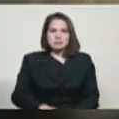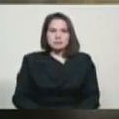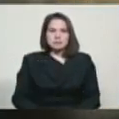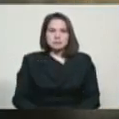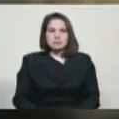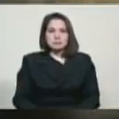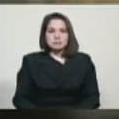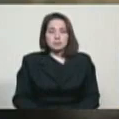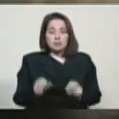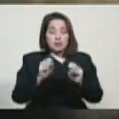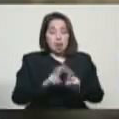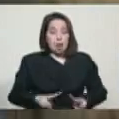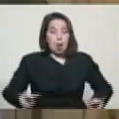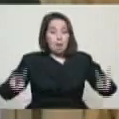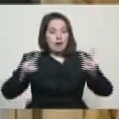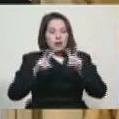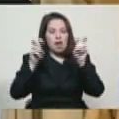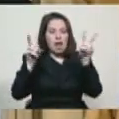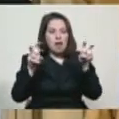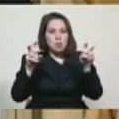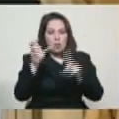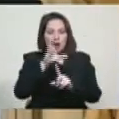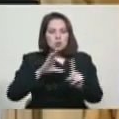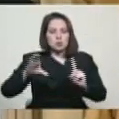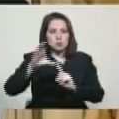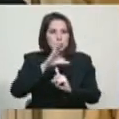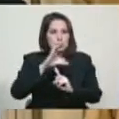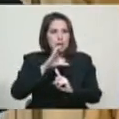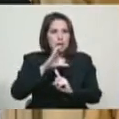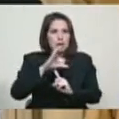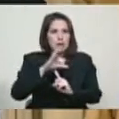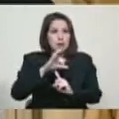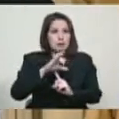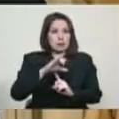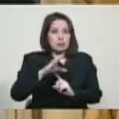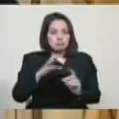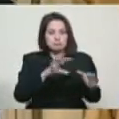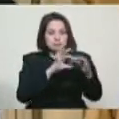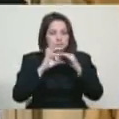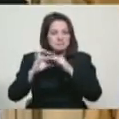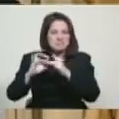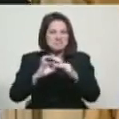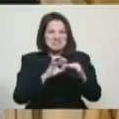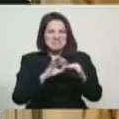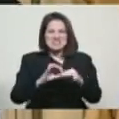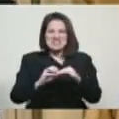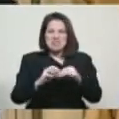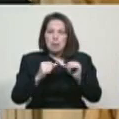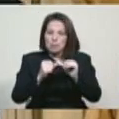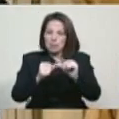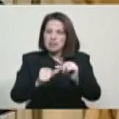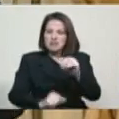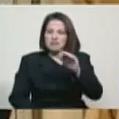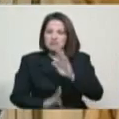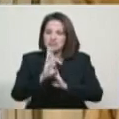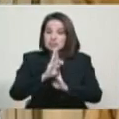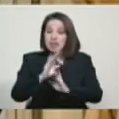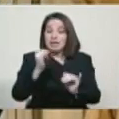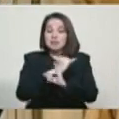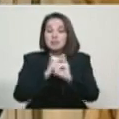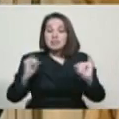de los valores de la nueva cultura, para la consolidación de la independencia, de esa que